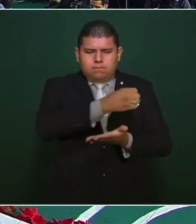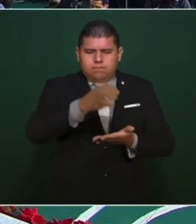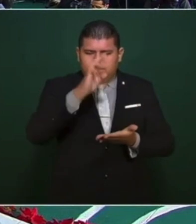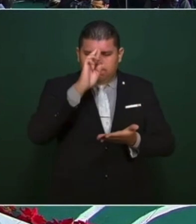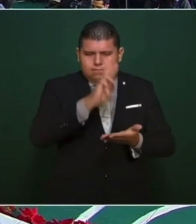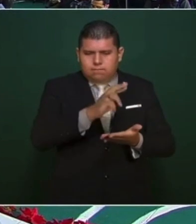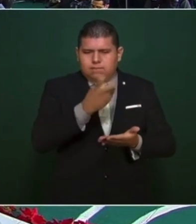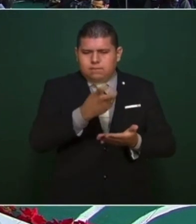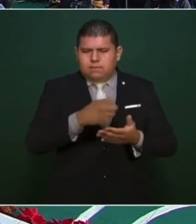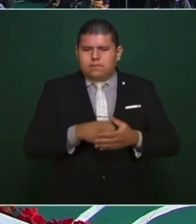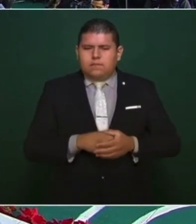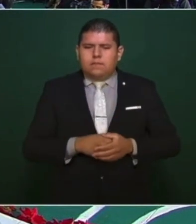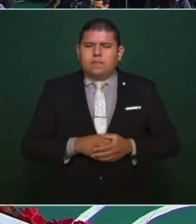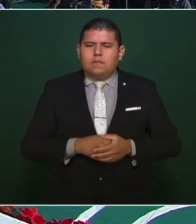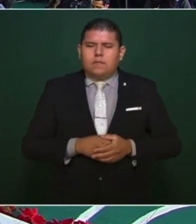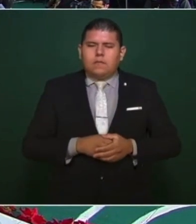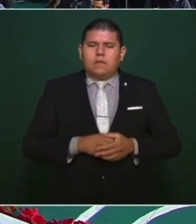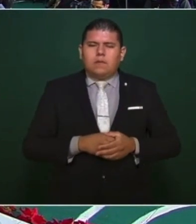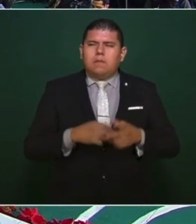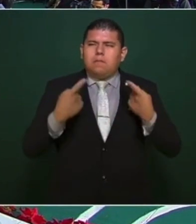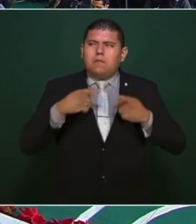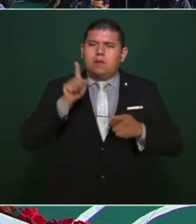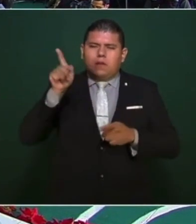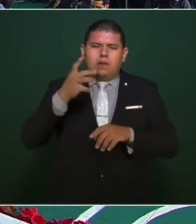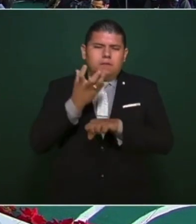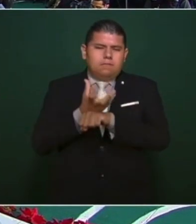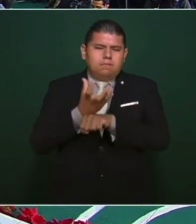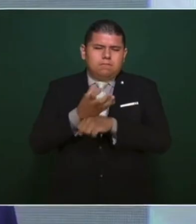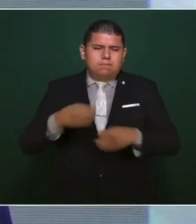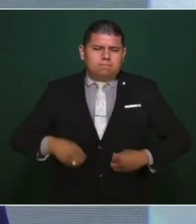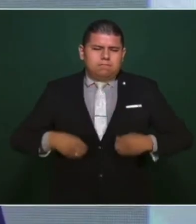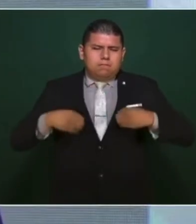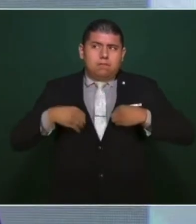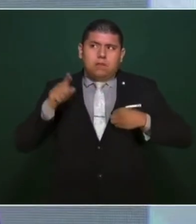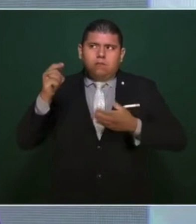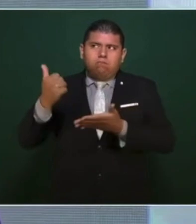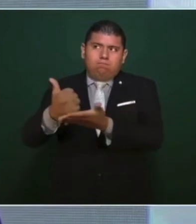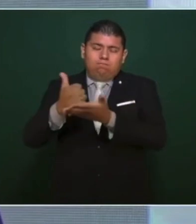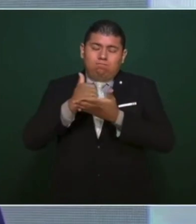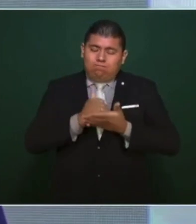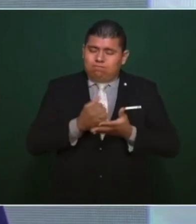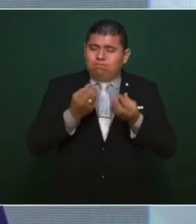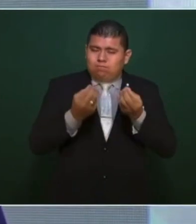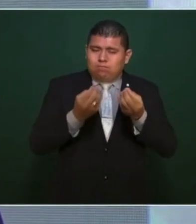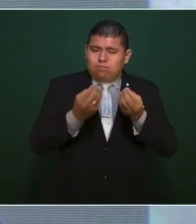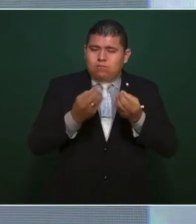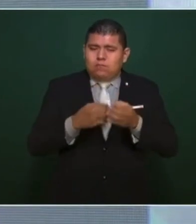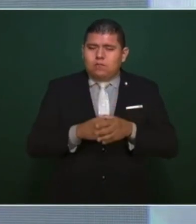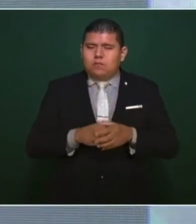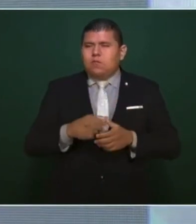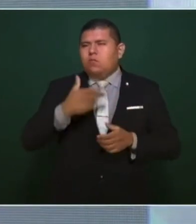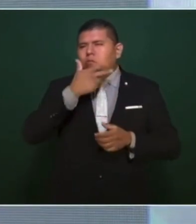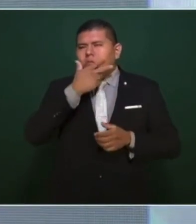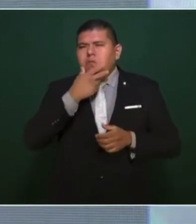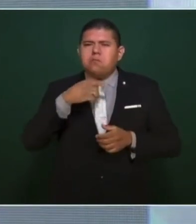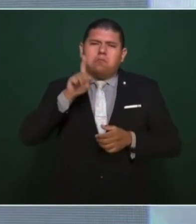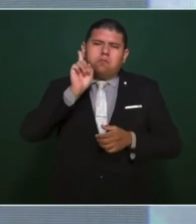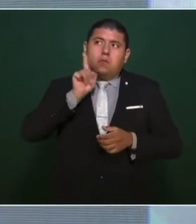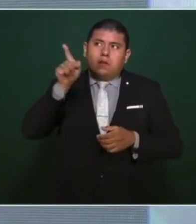familiares de paisanos, que además nos han ayudado muchísimo, paisanas, paisanos.